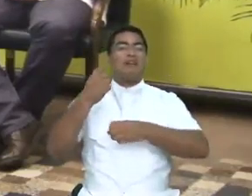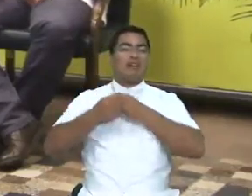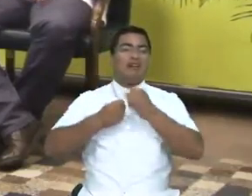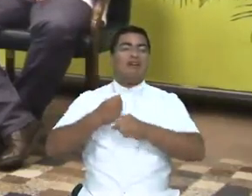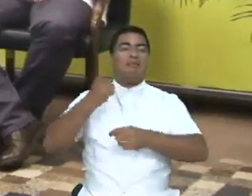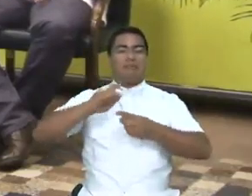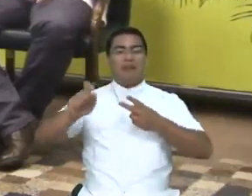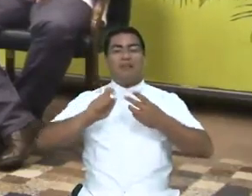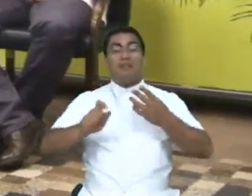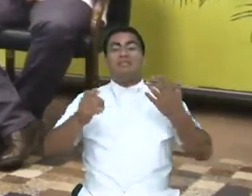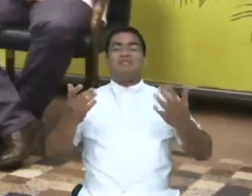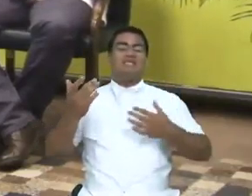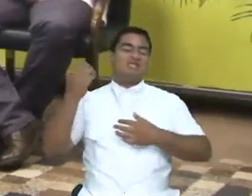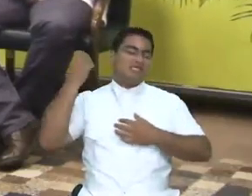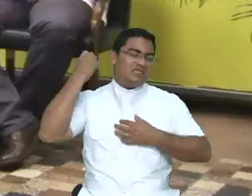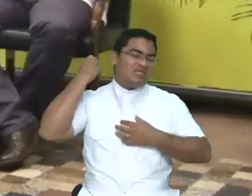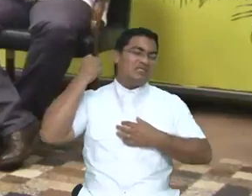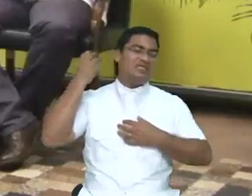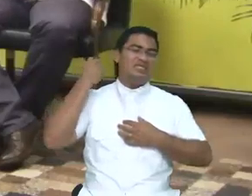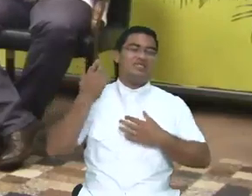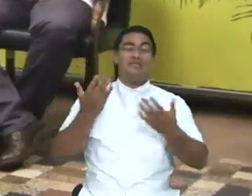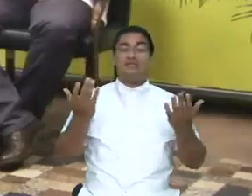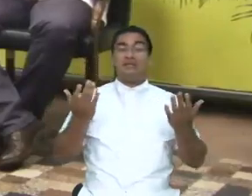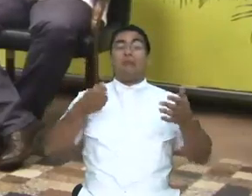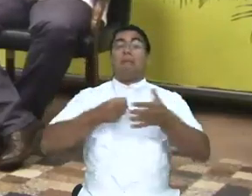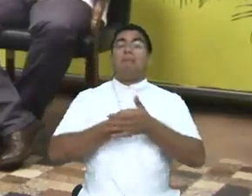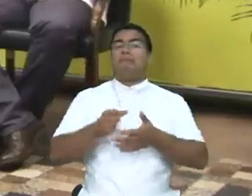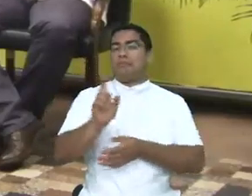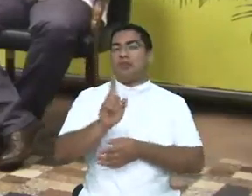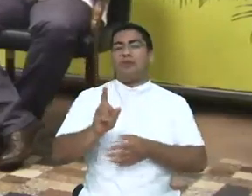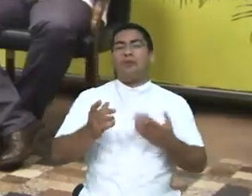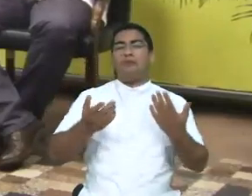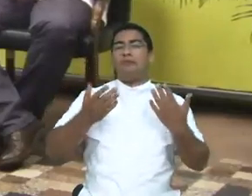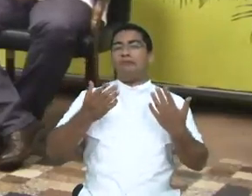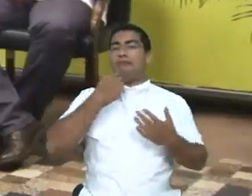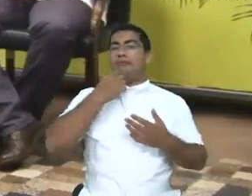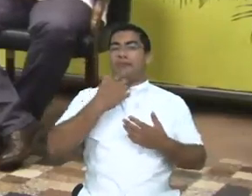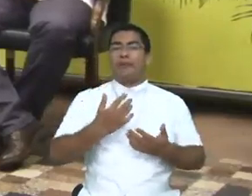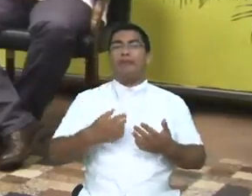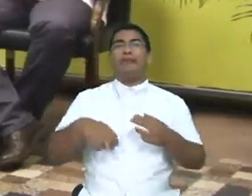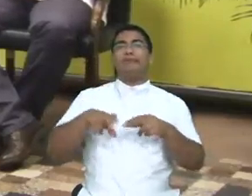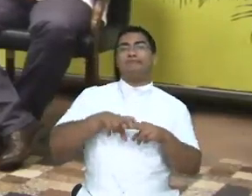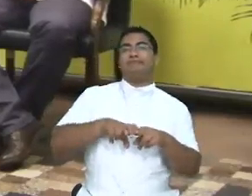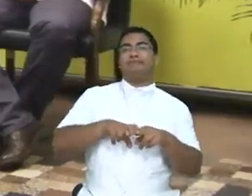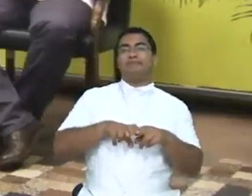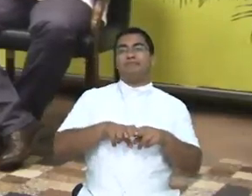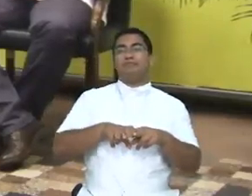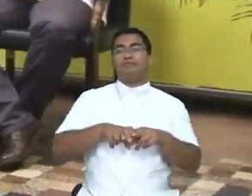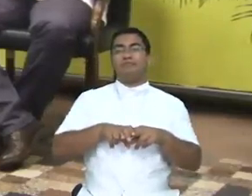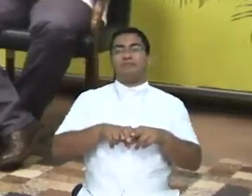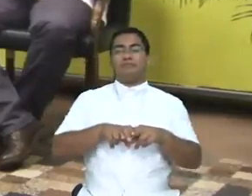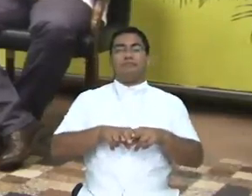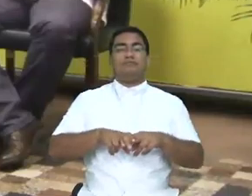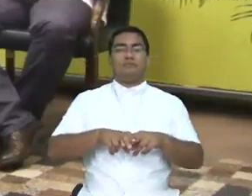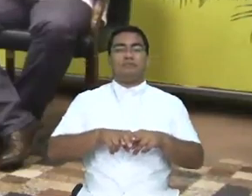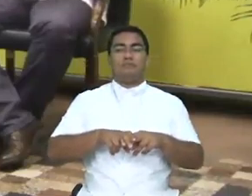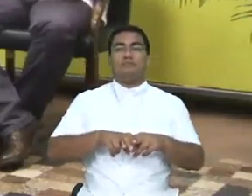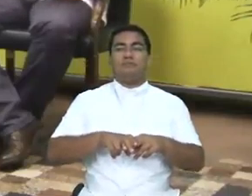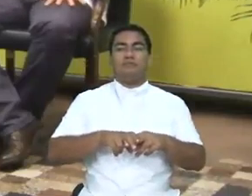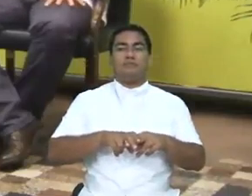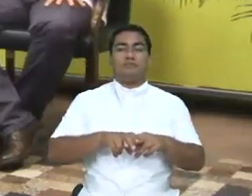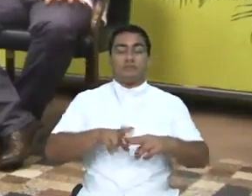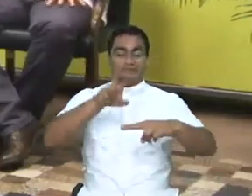dolores, pero prácticamente no es porque sufre un accidente, son por malas posturas. Entonces tienen tienen que quedar los pies en el aire. No, tienen